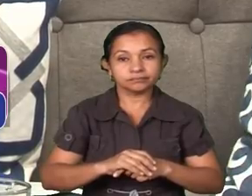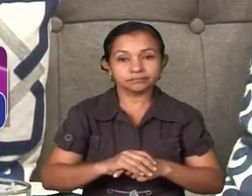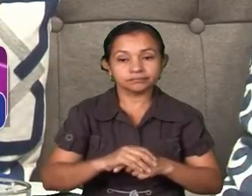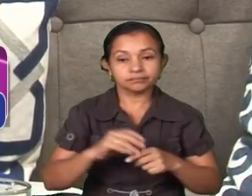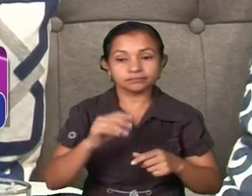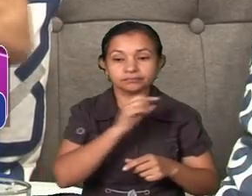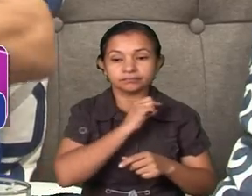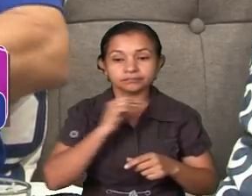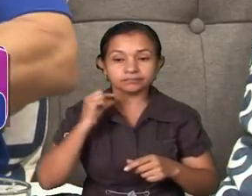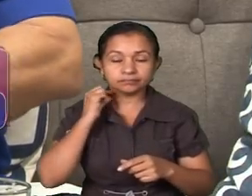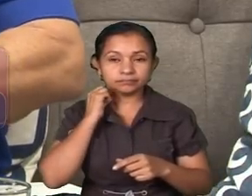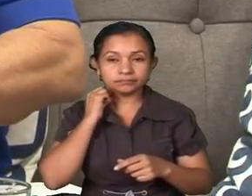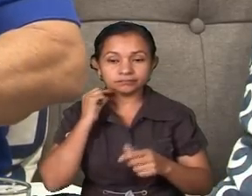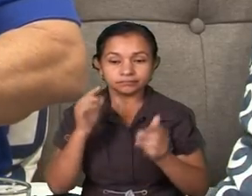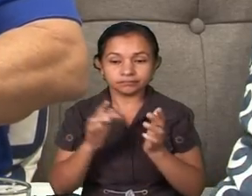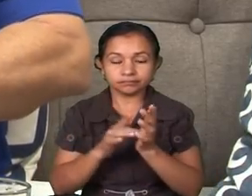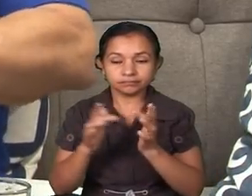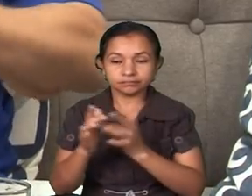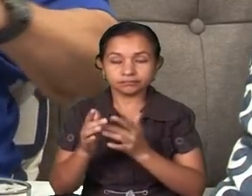cristiano pide la guerra.